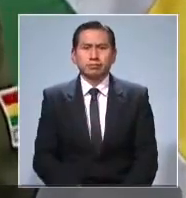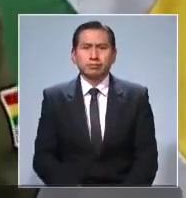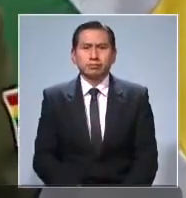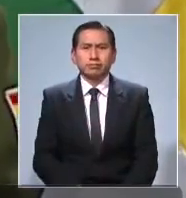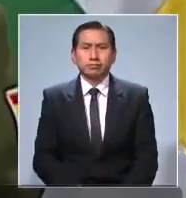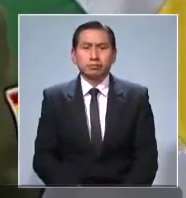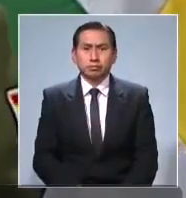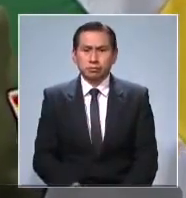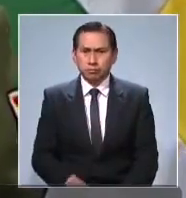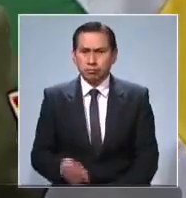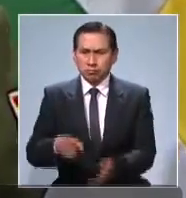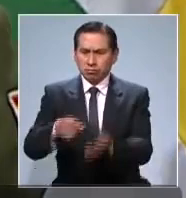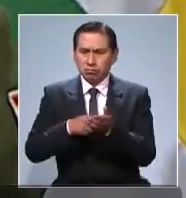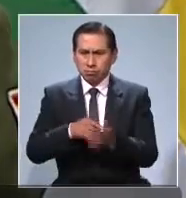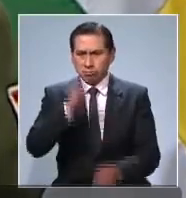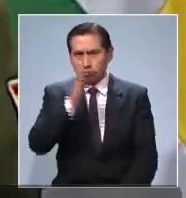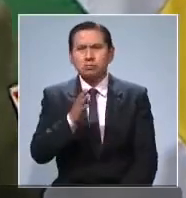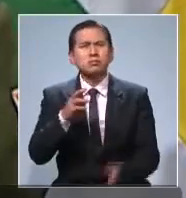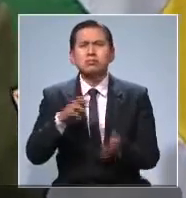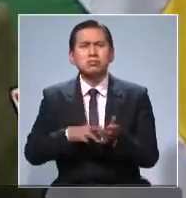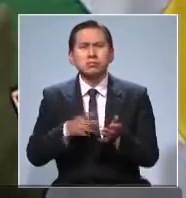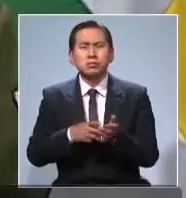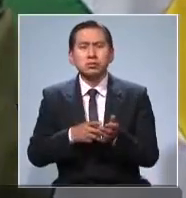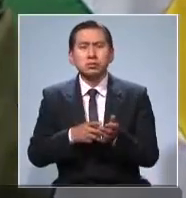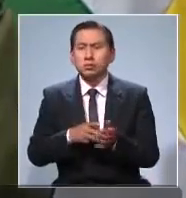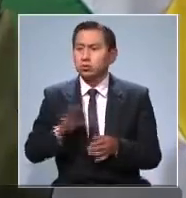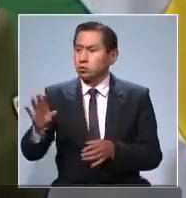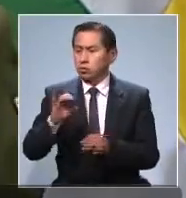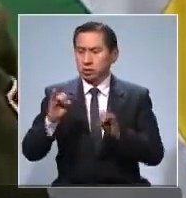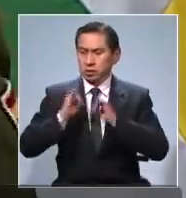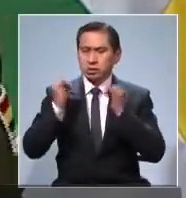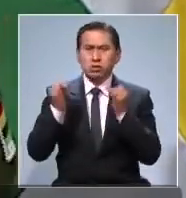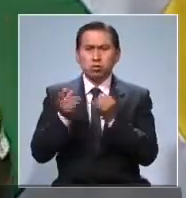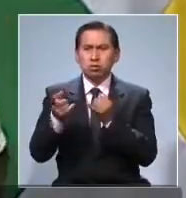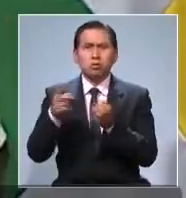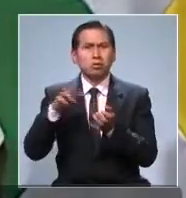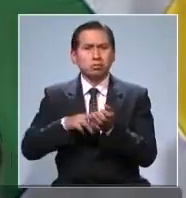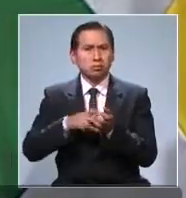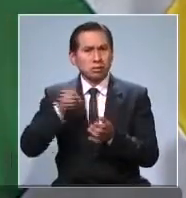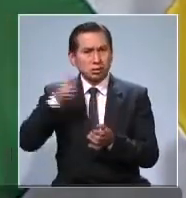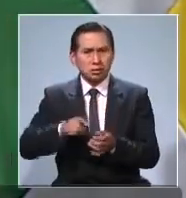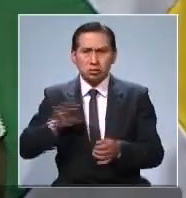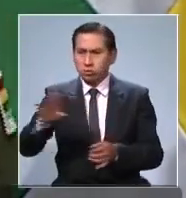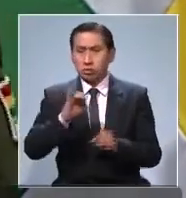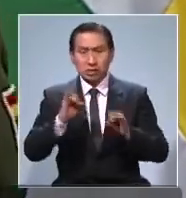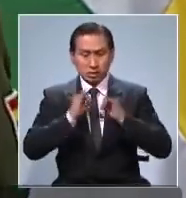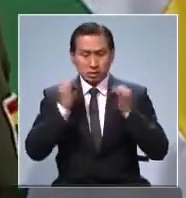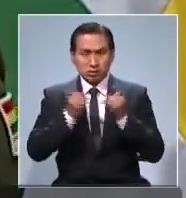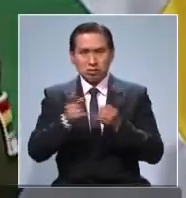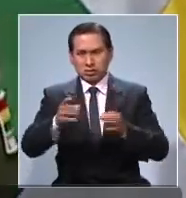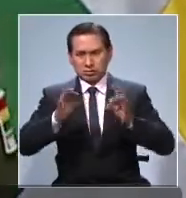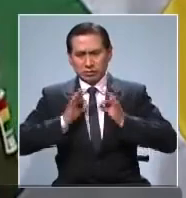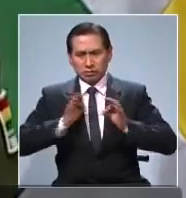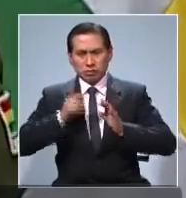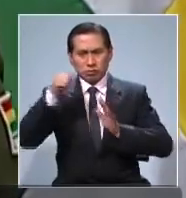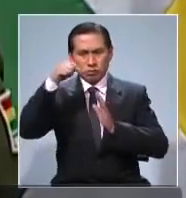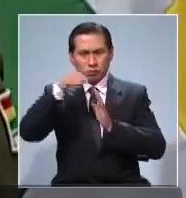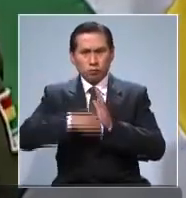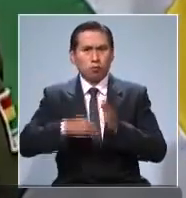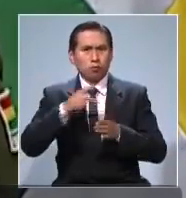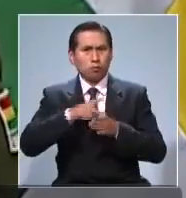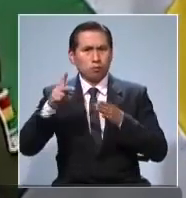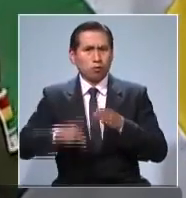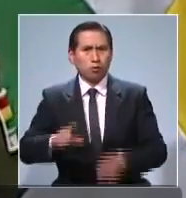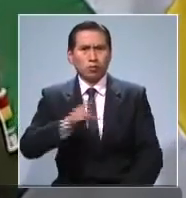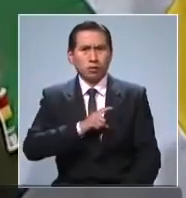Y cuando digo exigencia es que en verdad nuestros institutos tienen que ser institutos en los que se forme el más alto nivel profesional.